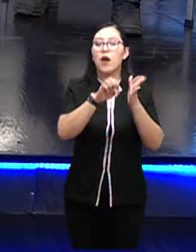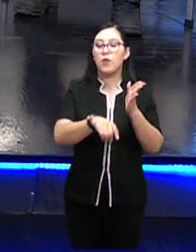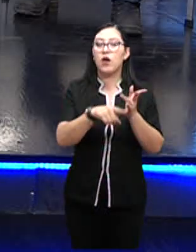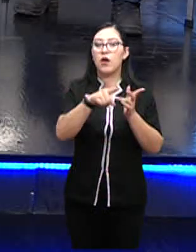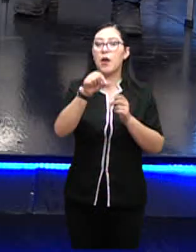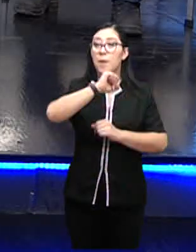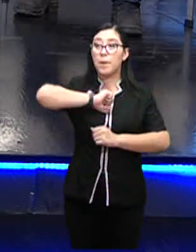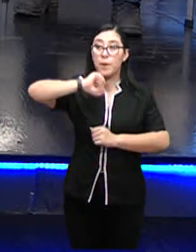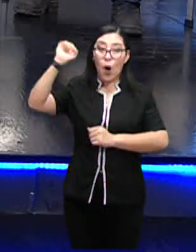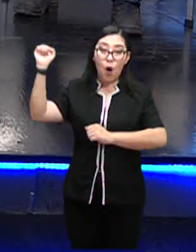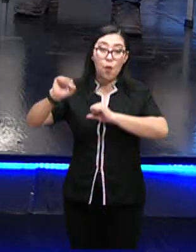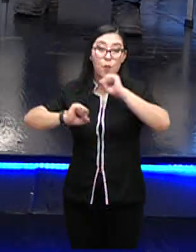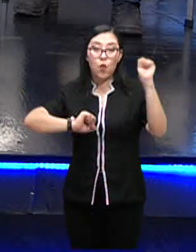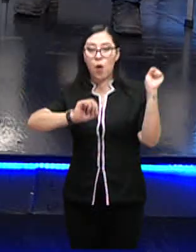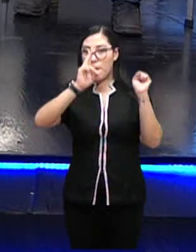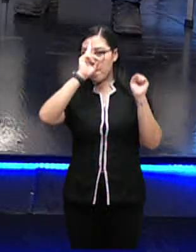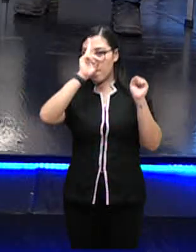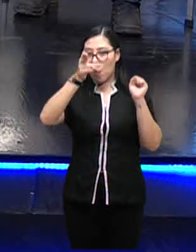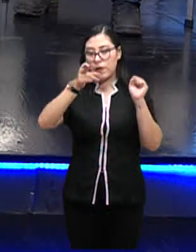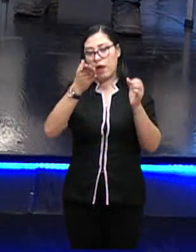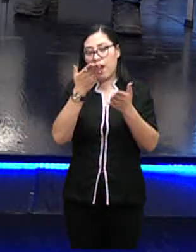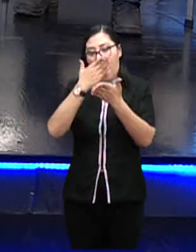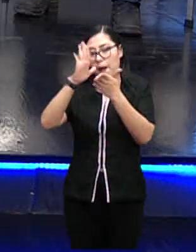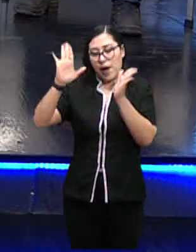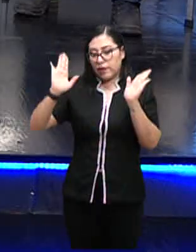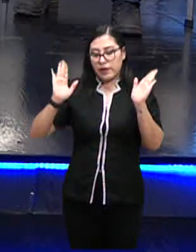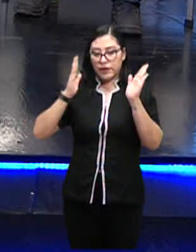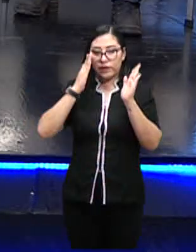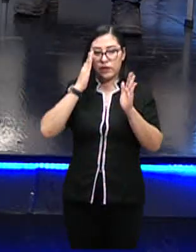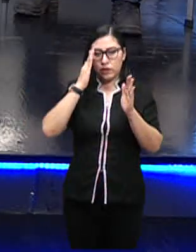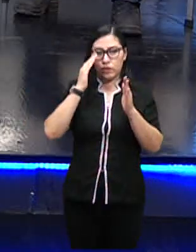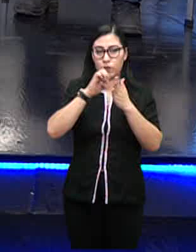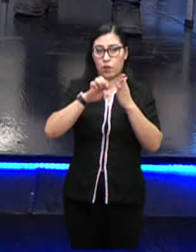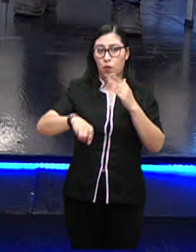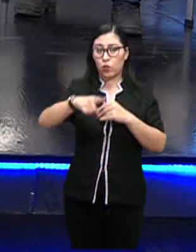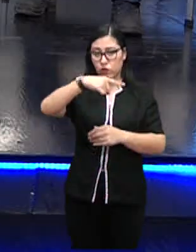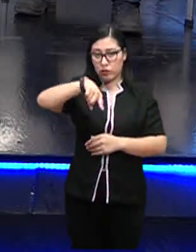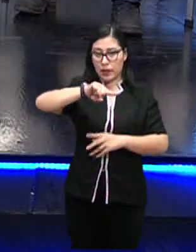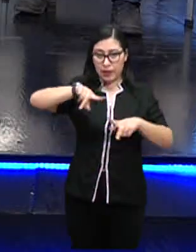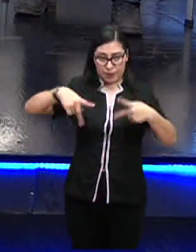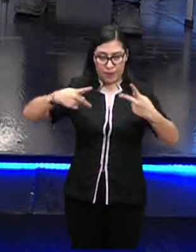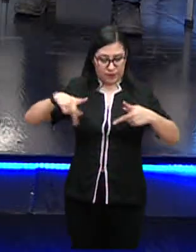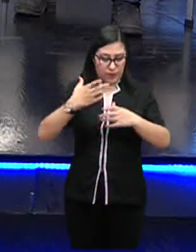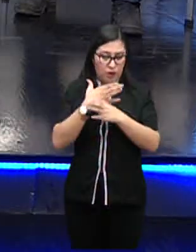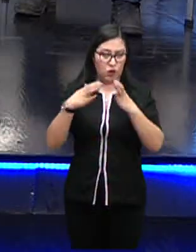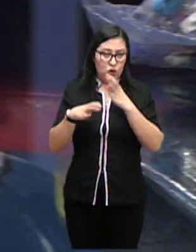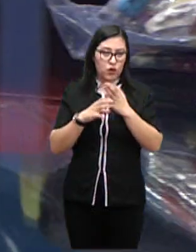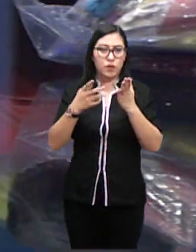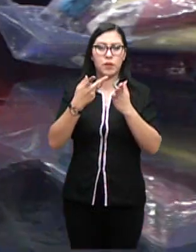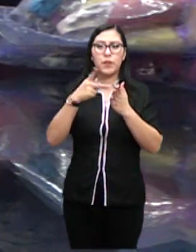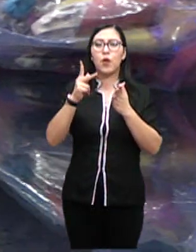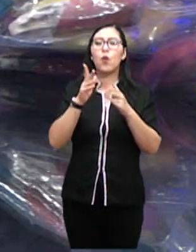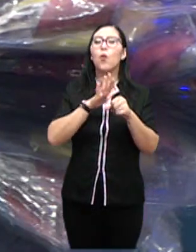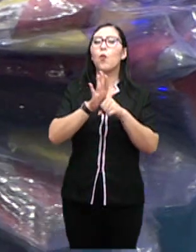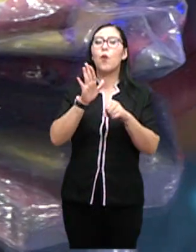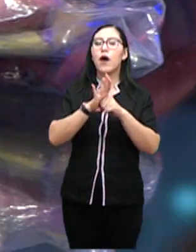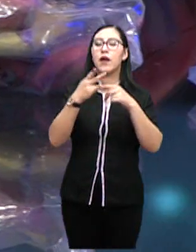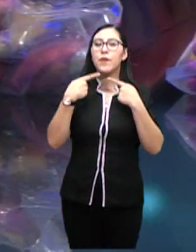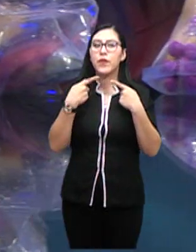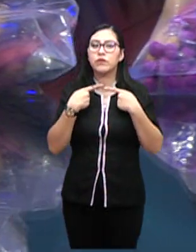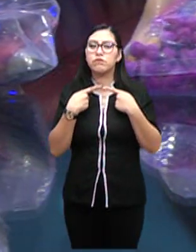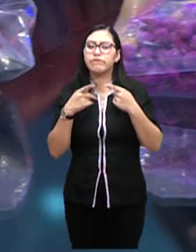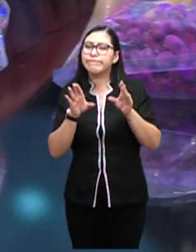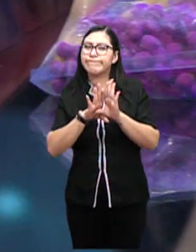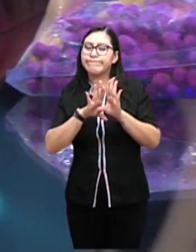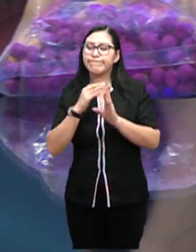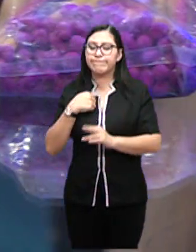prohibida, independientemente de que se maneje o no de parte de ustedes que están vendiendo los productos? ¿Cuál es la conducta de la gente? Porque también